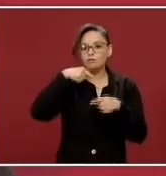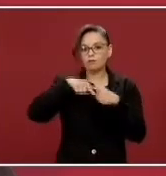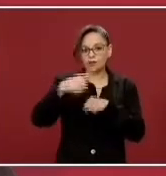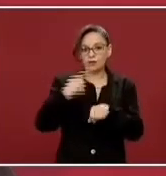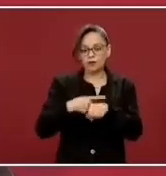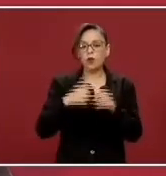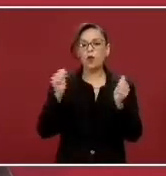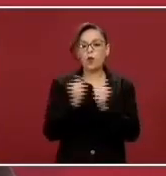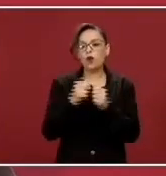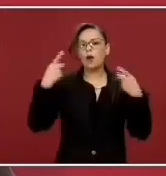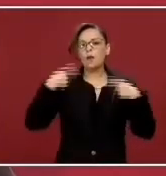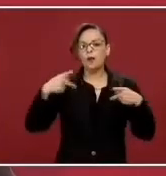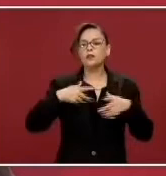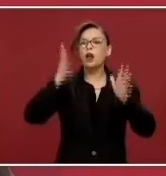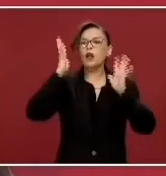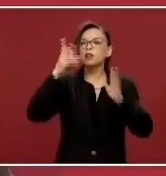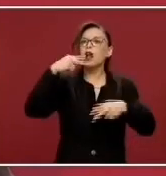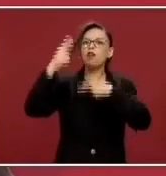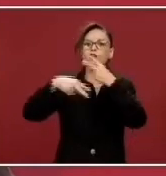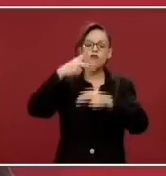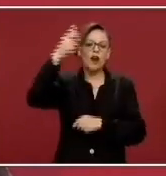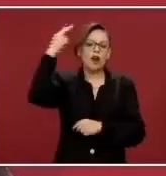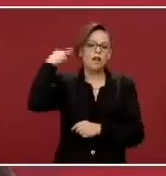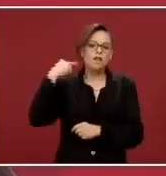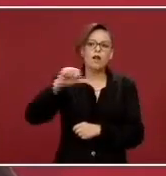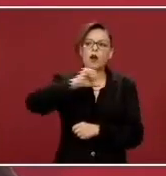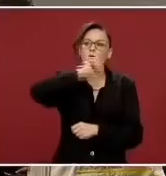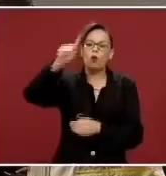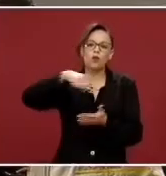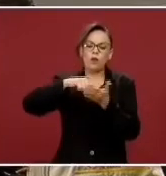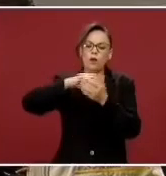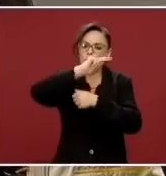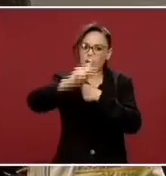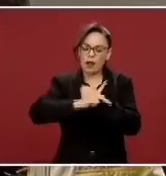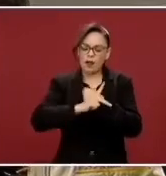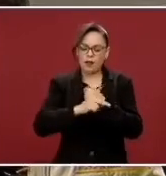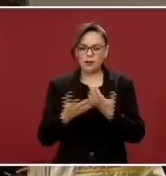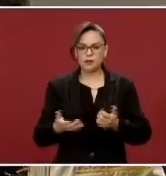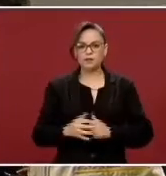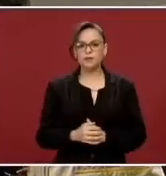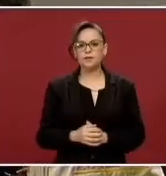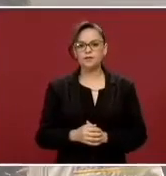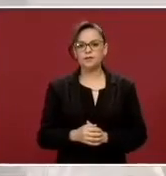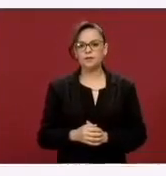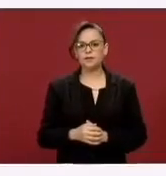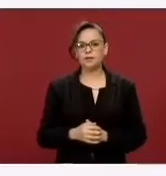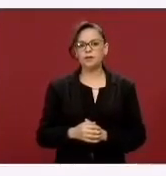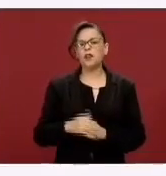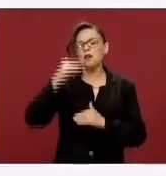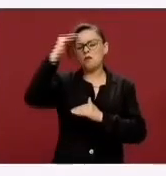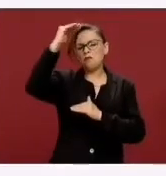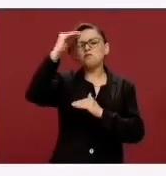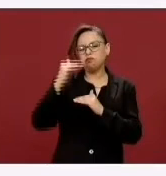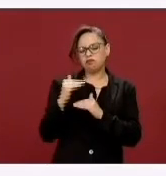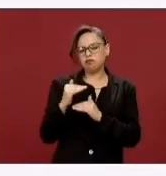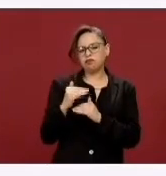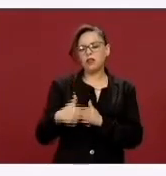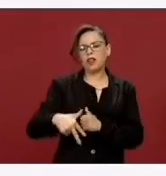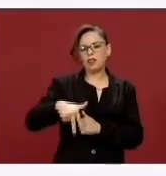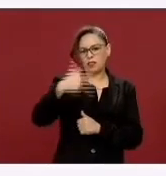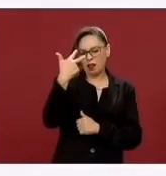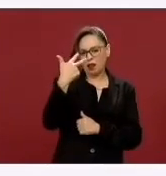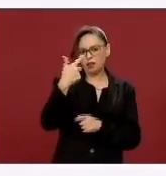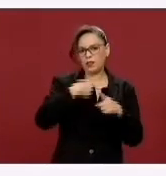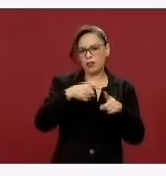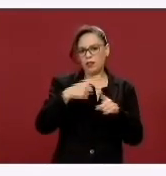pudiera haber viajado. Sigue siendo una proporción muy pequeña, son ya 13 casos, 13 de los 475,